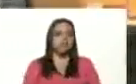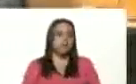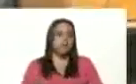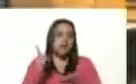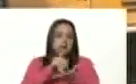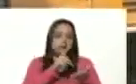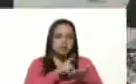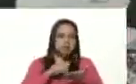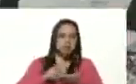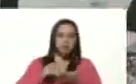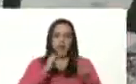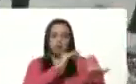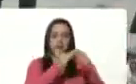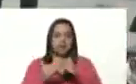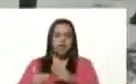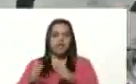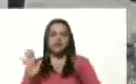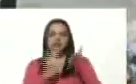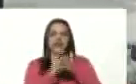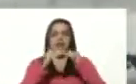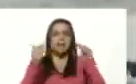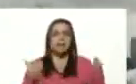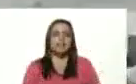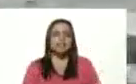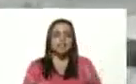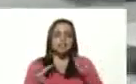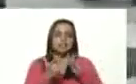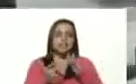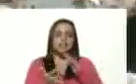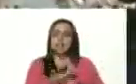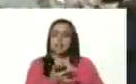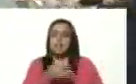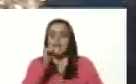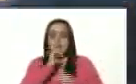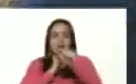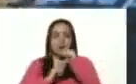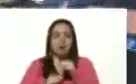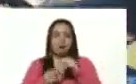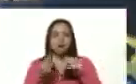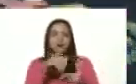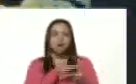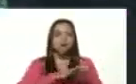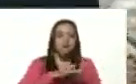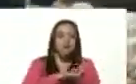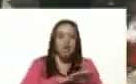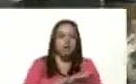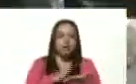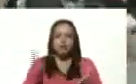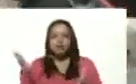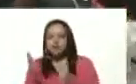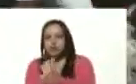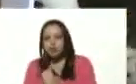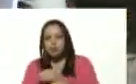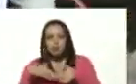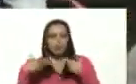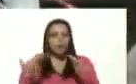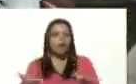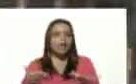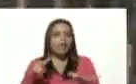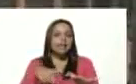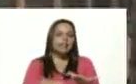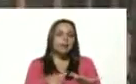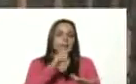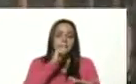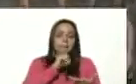comunitario en las mesas técnicas de agua, resolviendo, diagnosticando, precisando la localización de esas